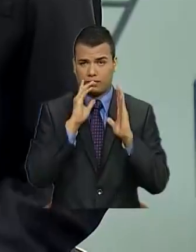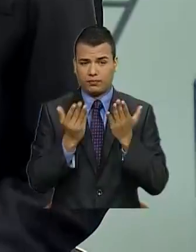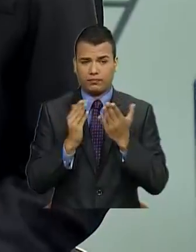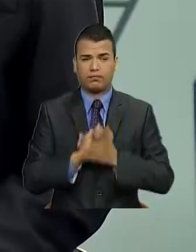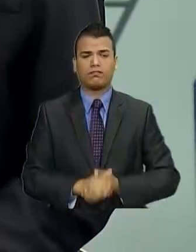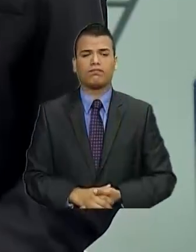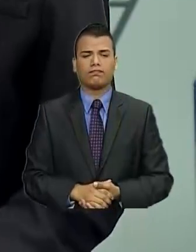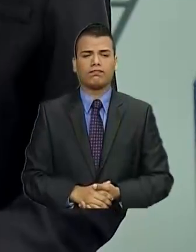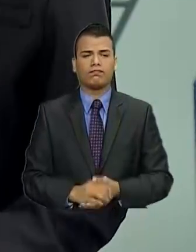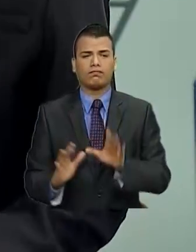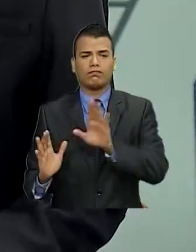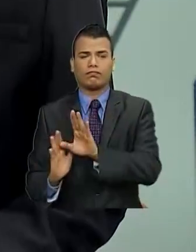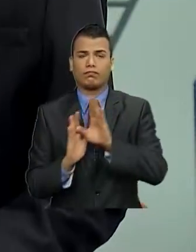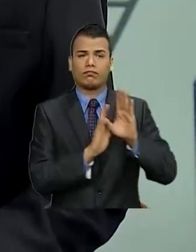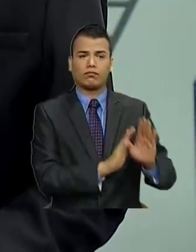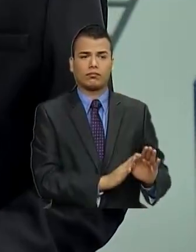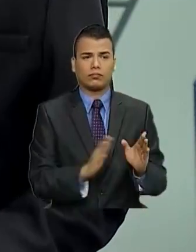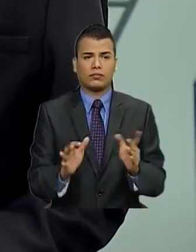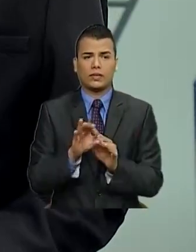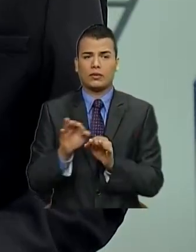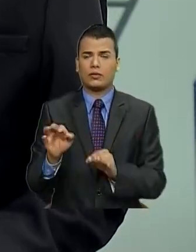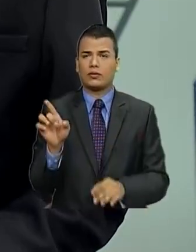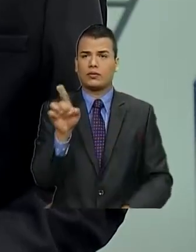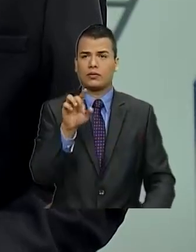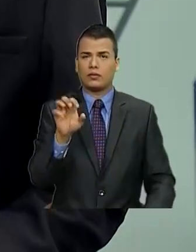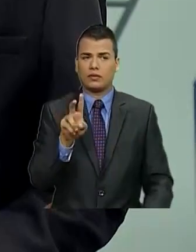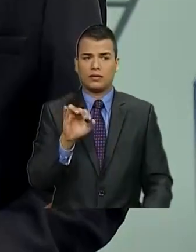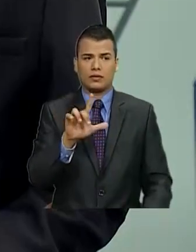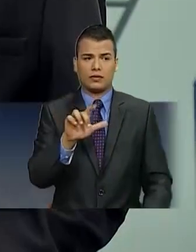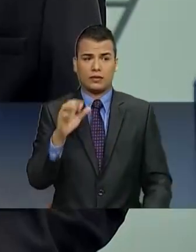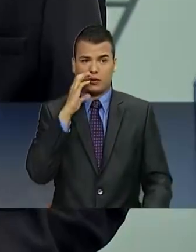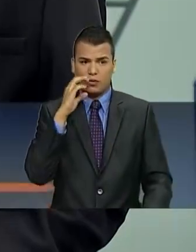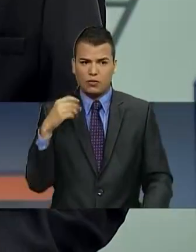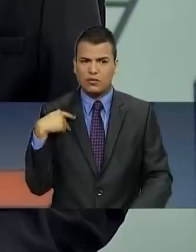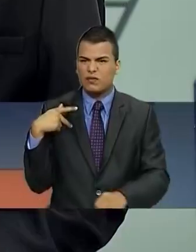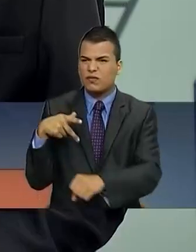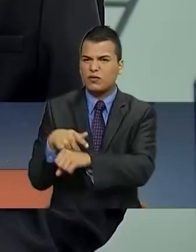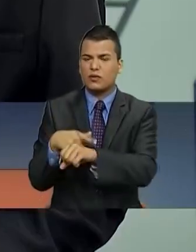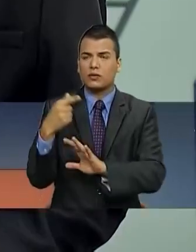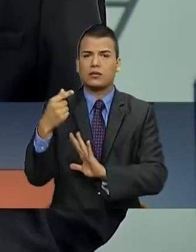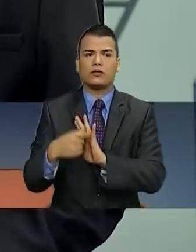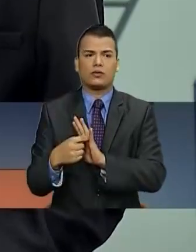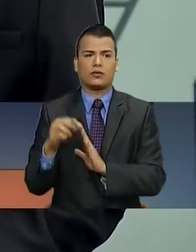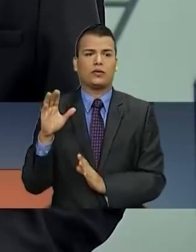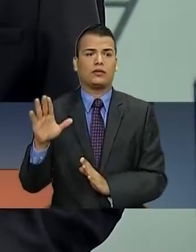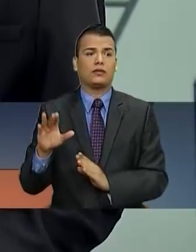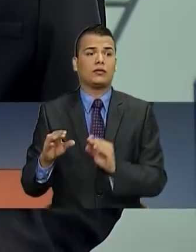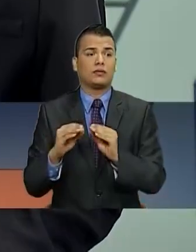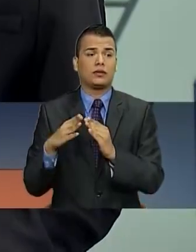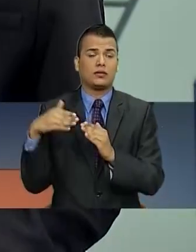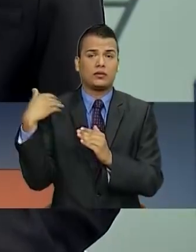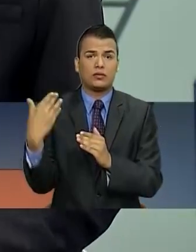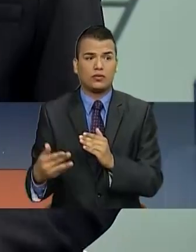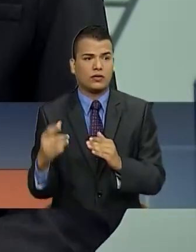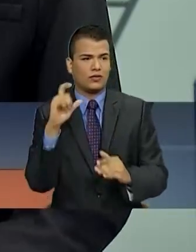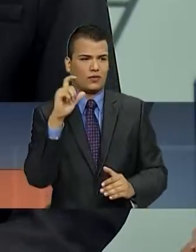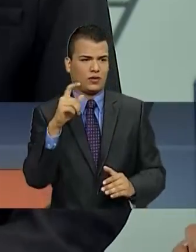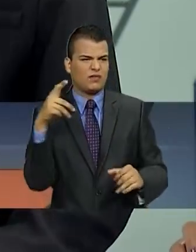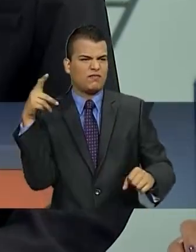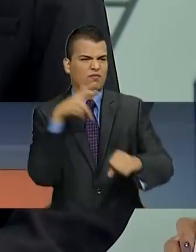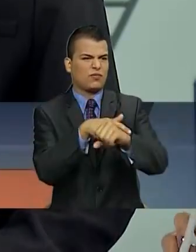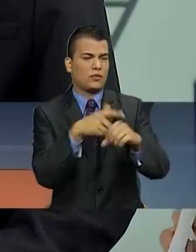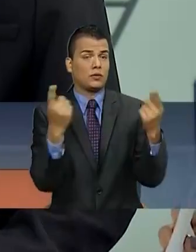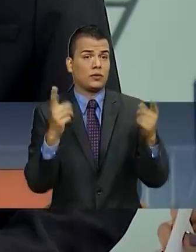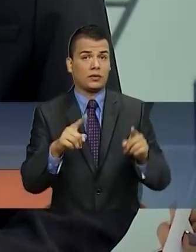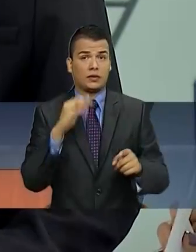Y de otra parte, en Sevilla Valle, un hombre atacó con arma blanca a su esposa y posteriormente a una cuñada. Una de